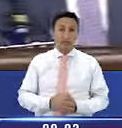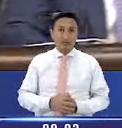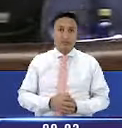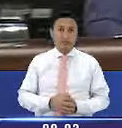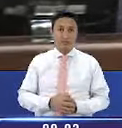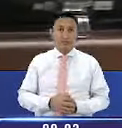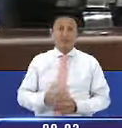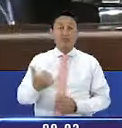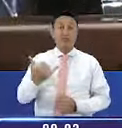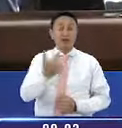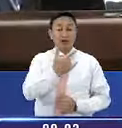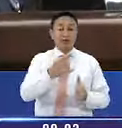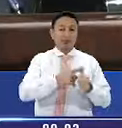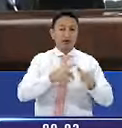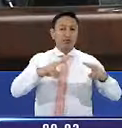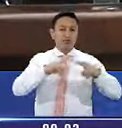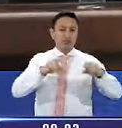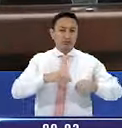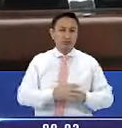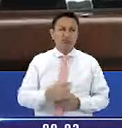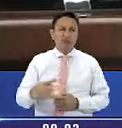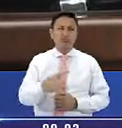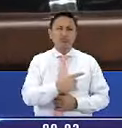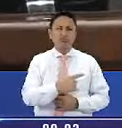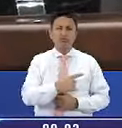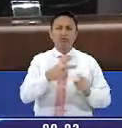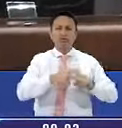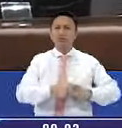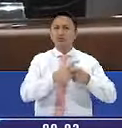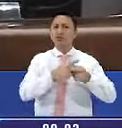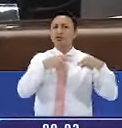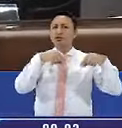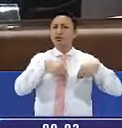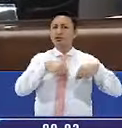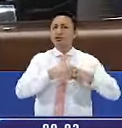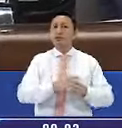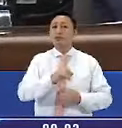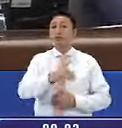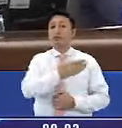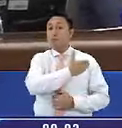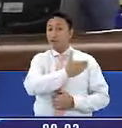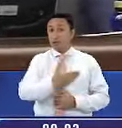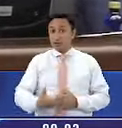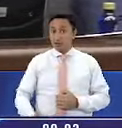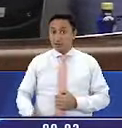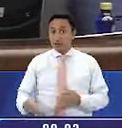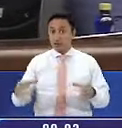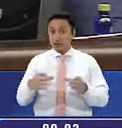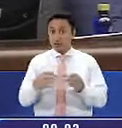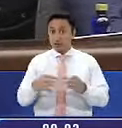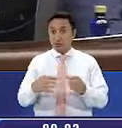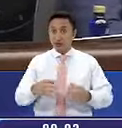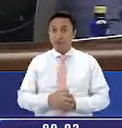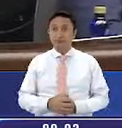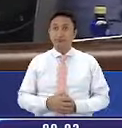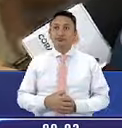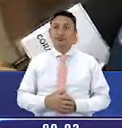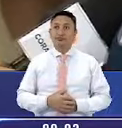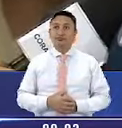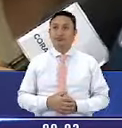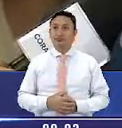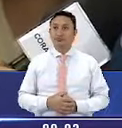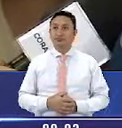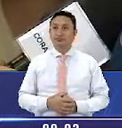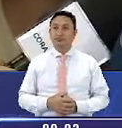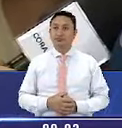lo ocurrido para la posible apertura de un expediente sobre la presidenta de esta comisión, Pamela Aguirre. Es